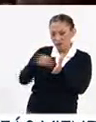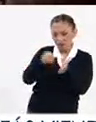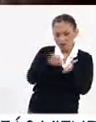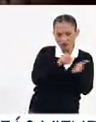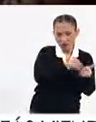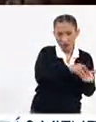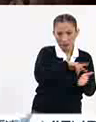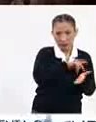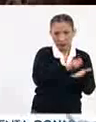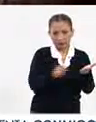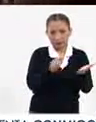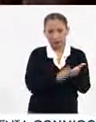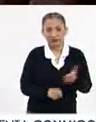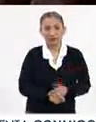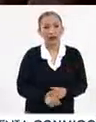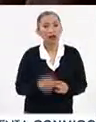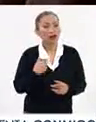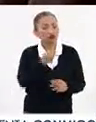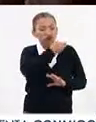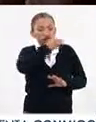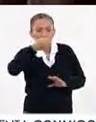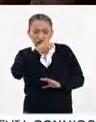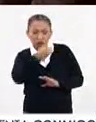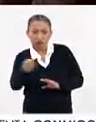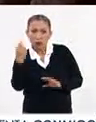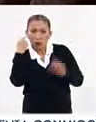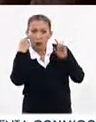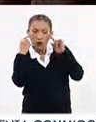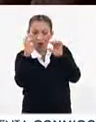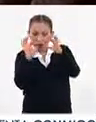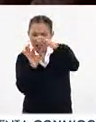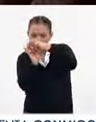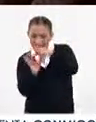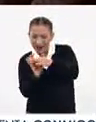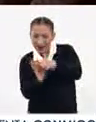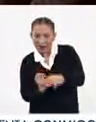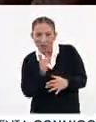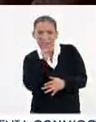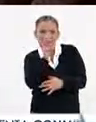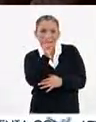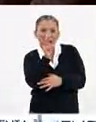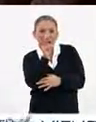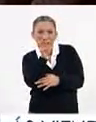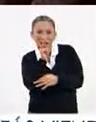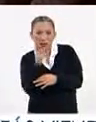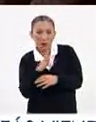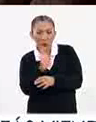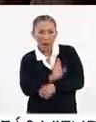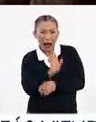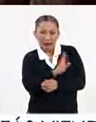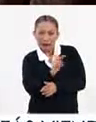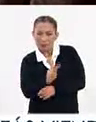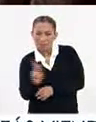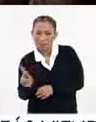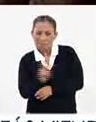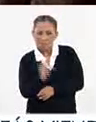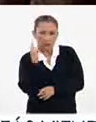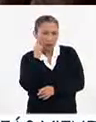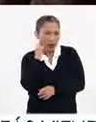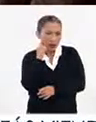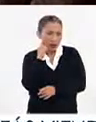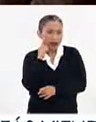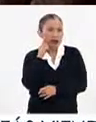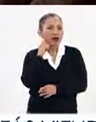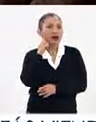Pero bueno, la sonoridad nos queda. Sí. Se nos quedan las palabras. Cierto. Son como de un bronce que tenemos aquí.